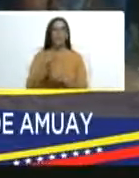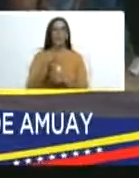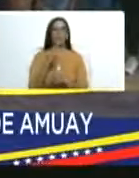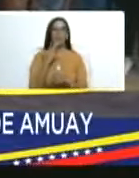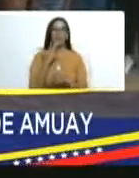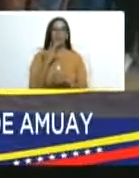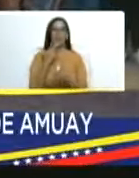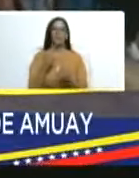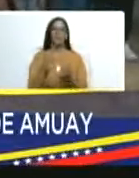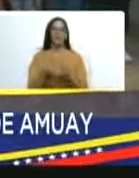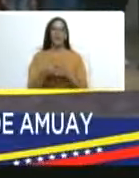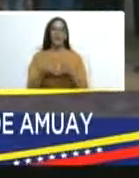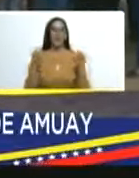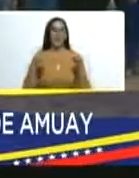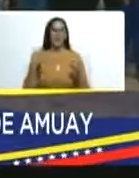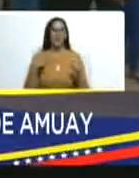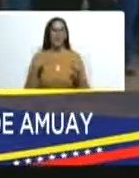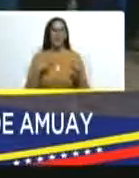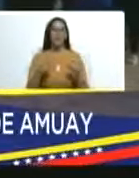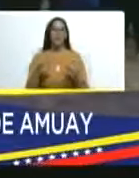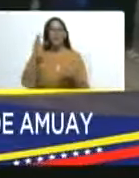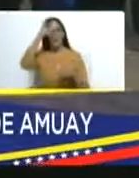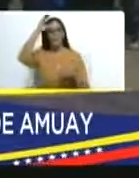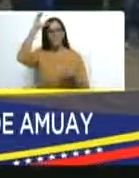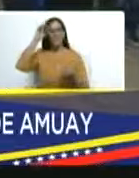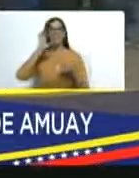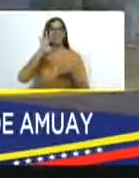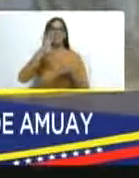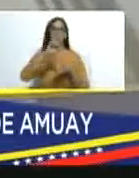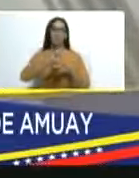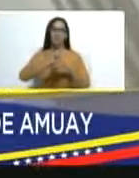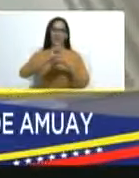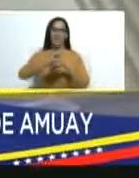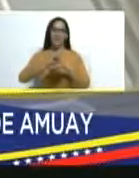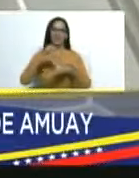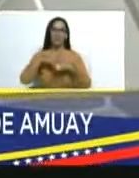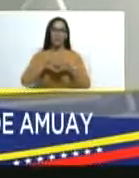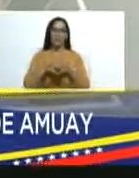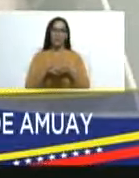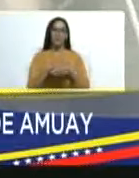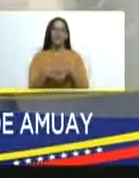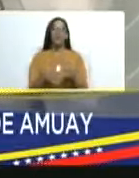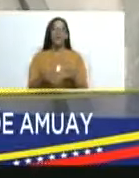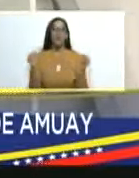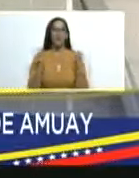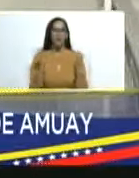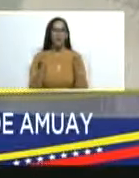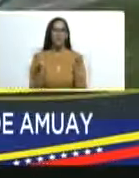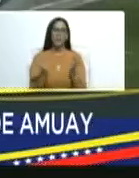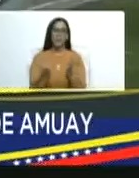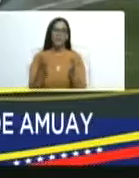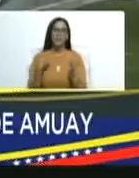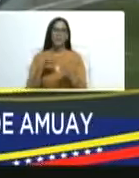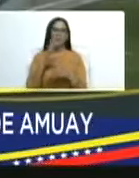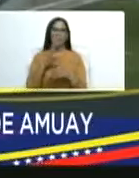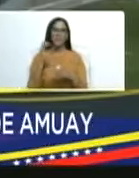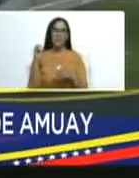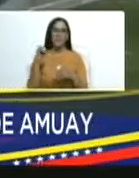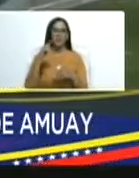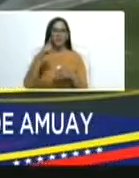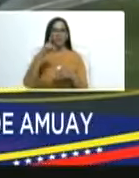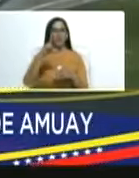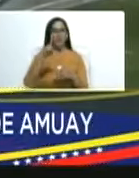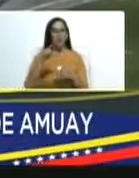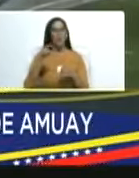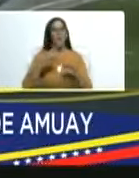ejemplo, en esto, aquí tenemos nosotros una capacidad de 5 toneladas de almacenaje, y con los freezer pequeños tenemos 500 kilos